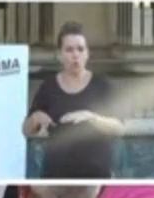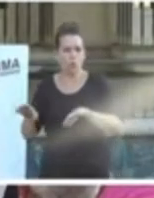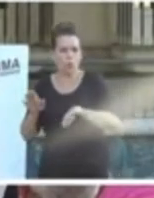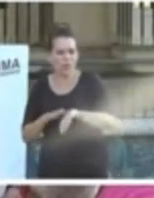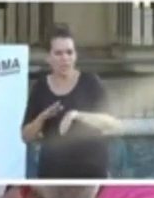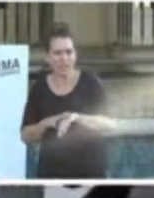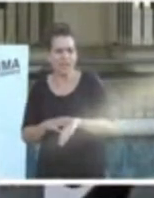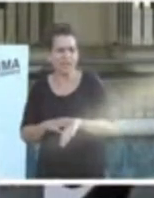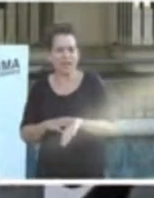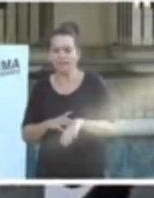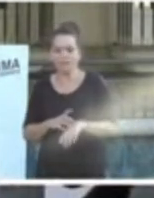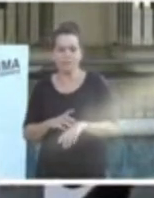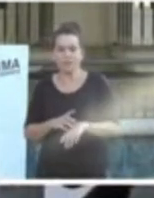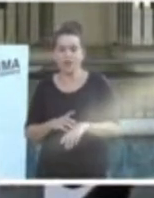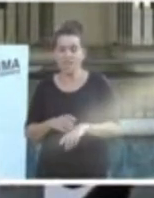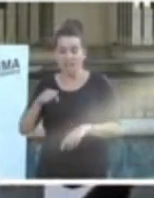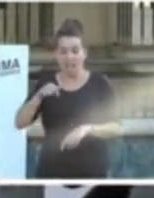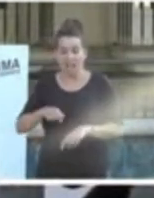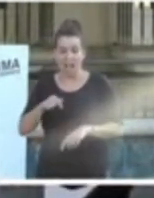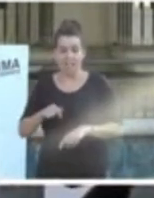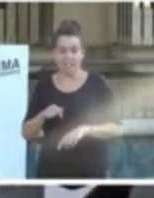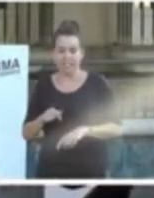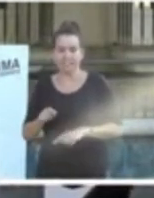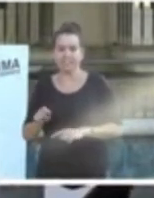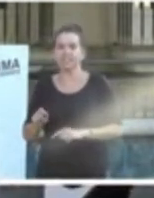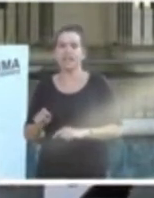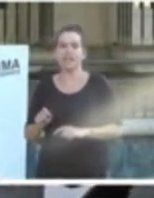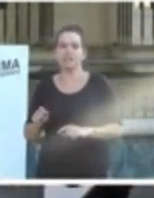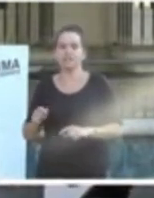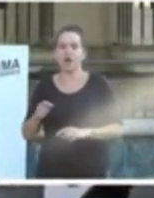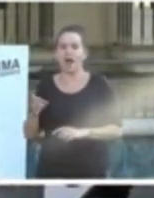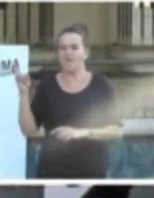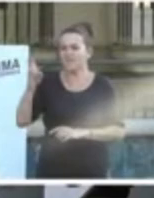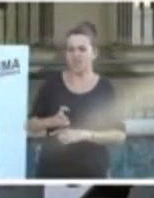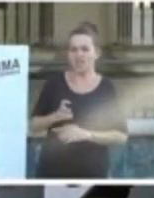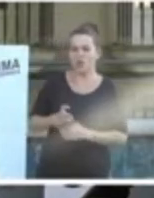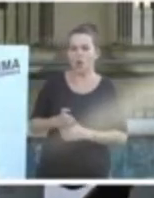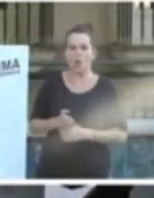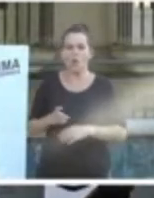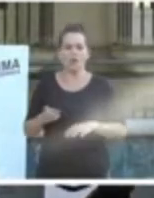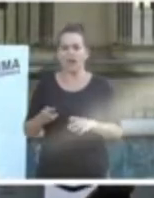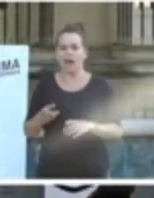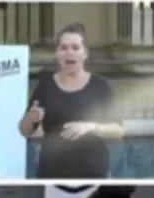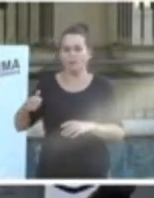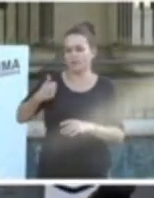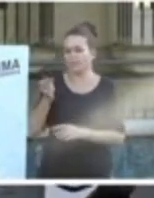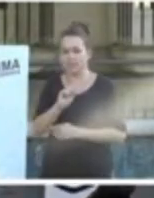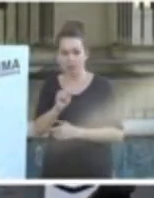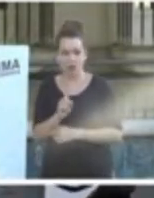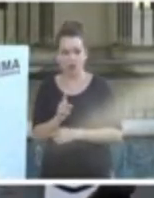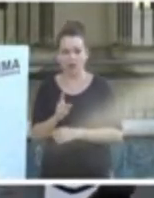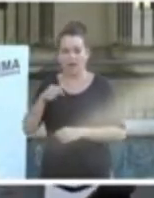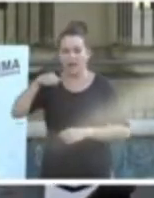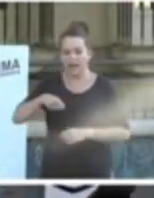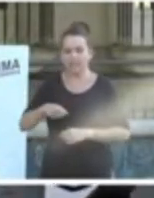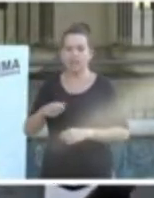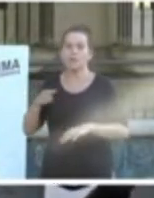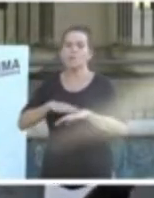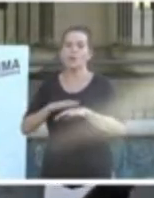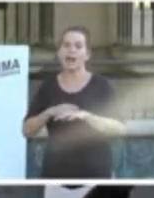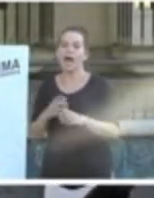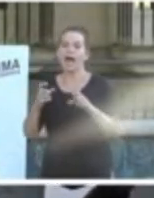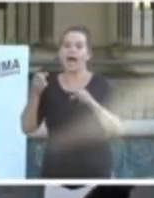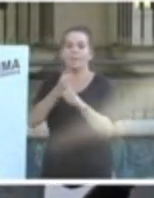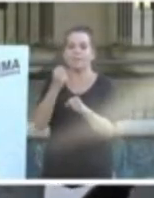dar apoyo social y a garantizar derechos pero sobre todo la izquierda viene a dar empleos y empleos dignos y por eso